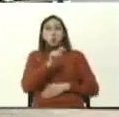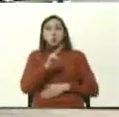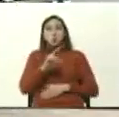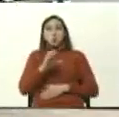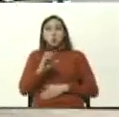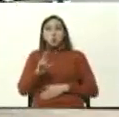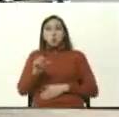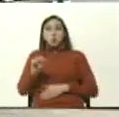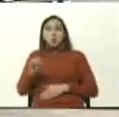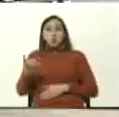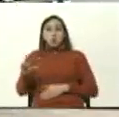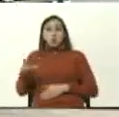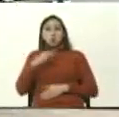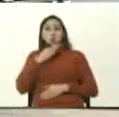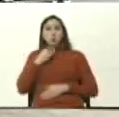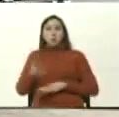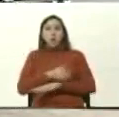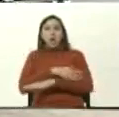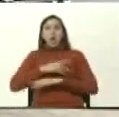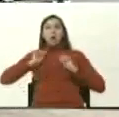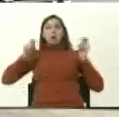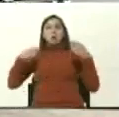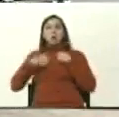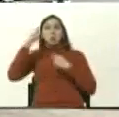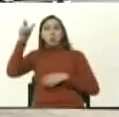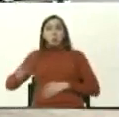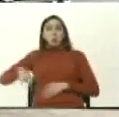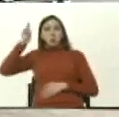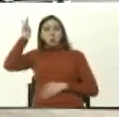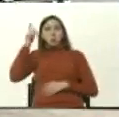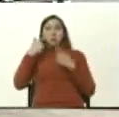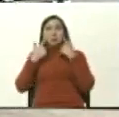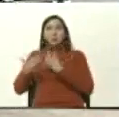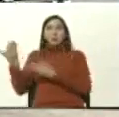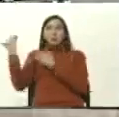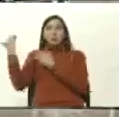nuestro profesor Aristóbulo Isturiz. ¡Adelante!